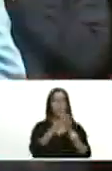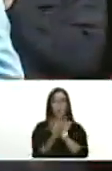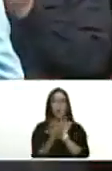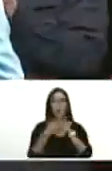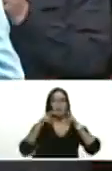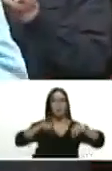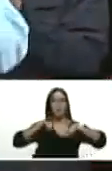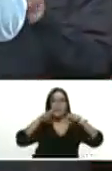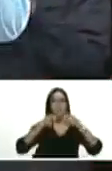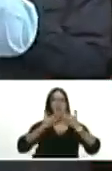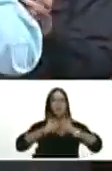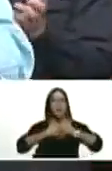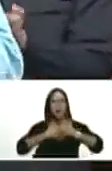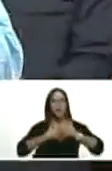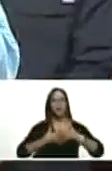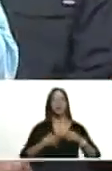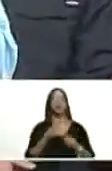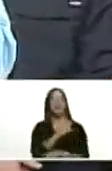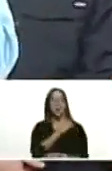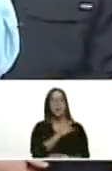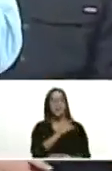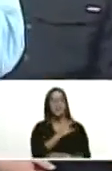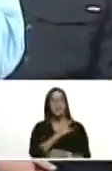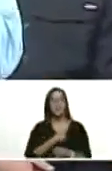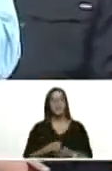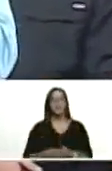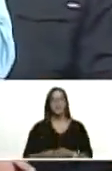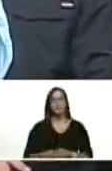campos, de las fábricas, de las universidades.